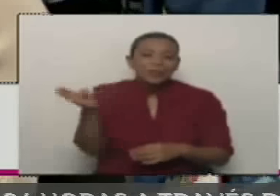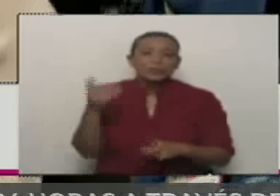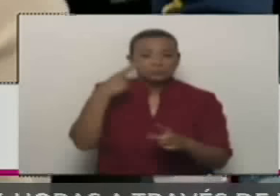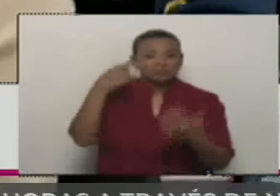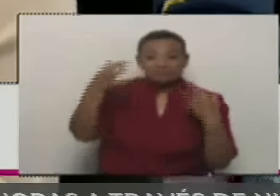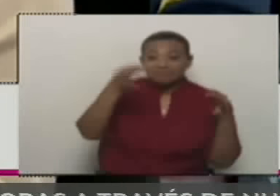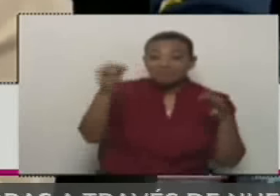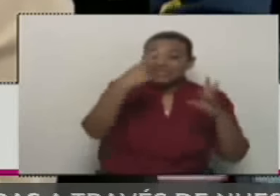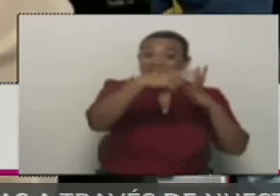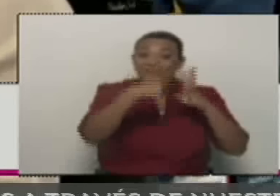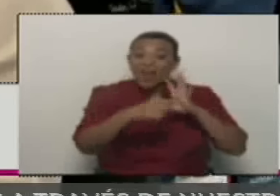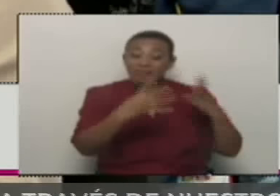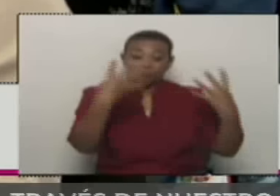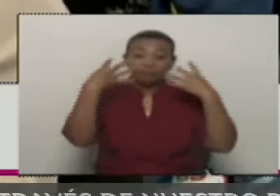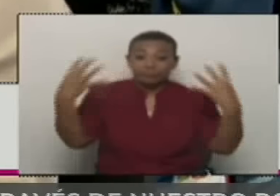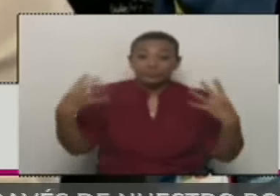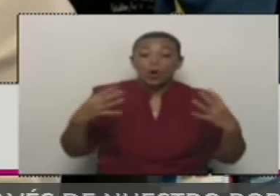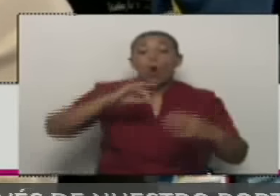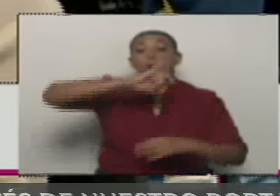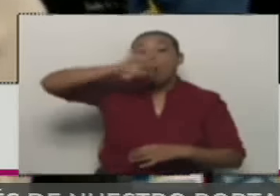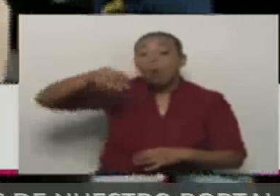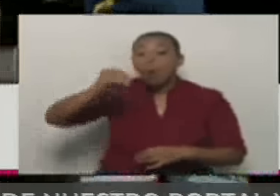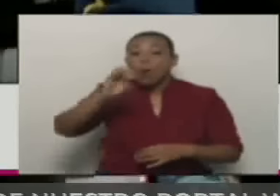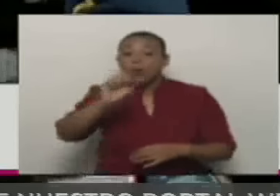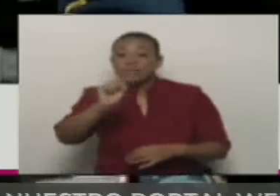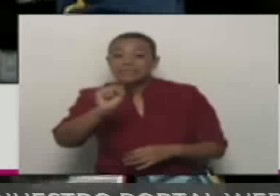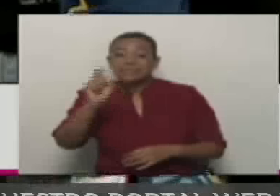correcto, también está José Alejandro Terán,